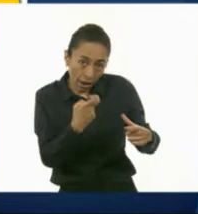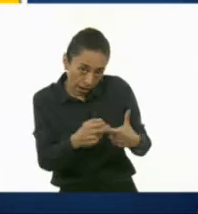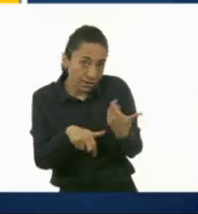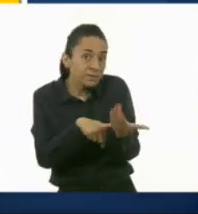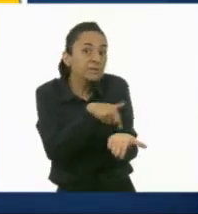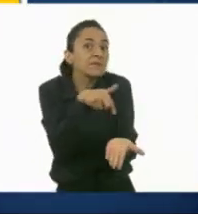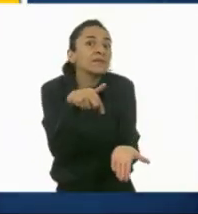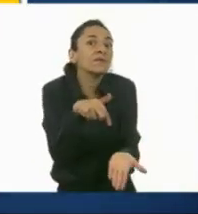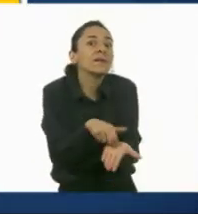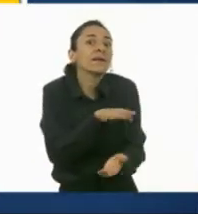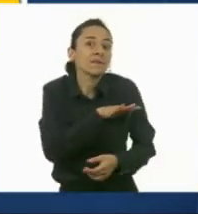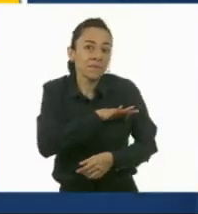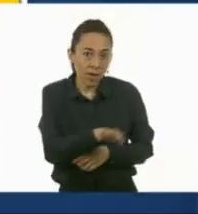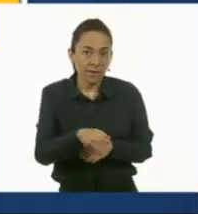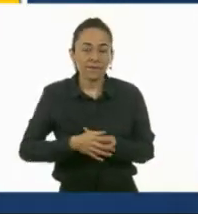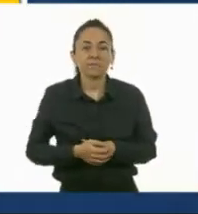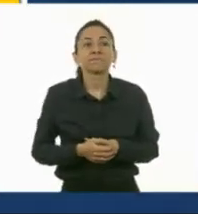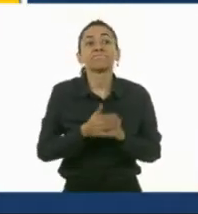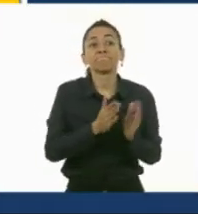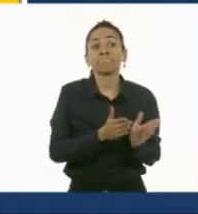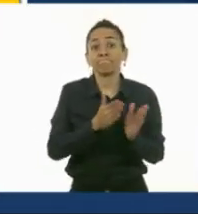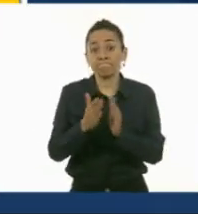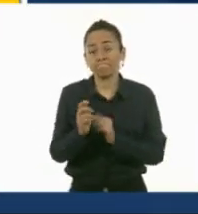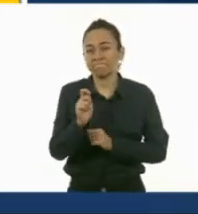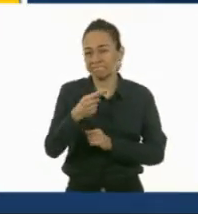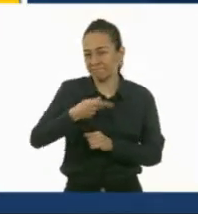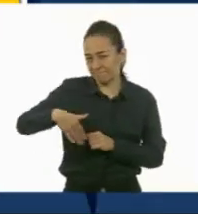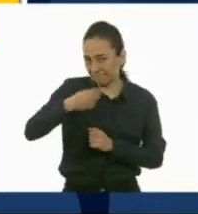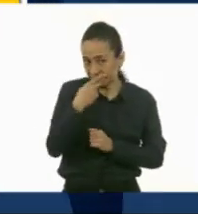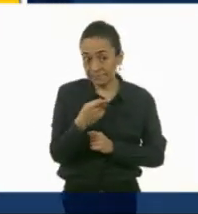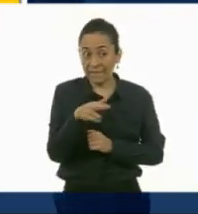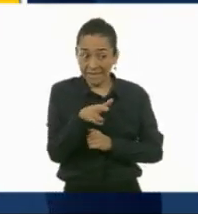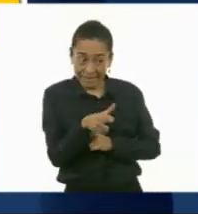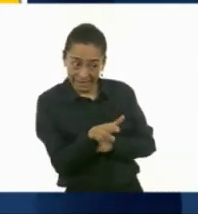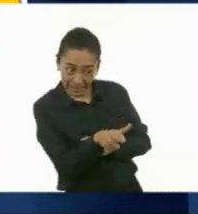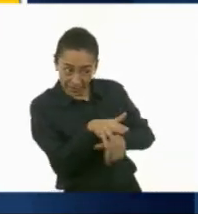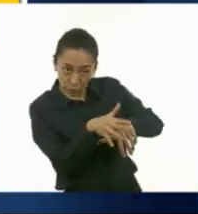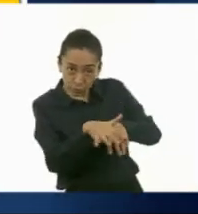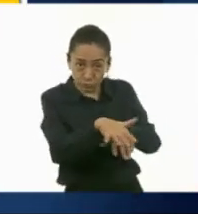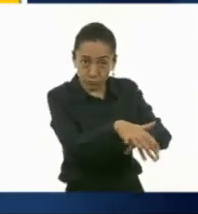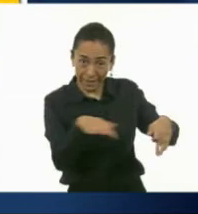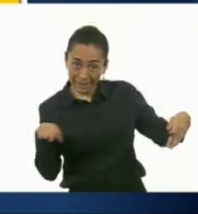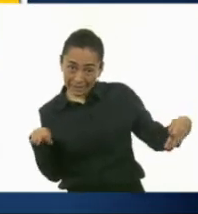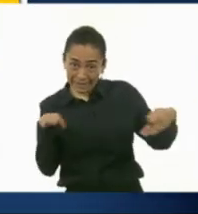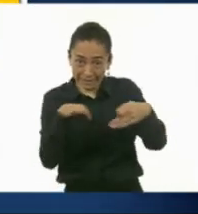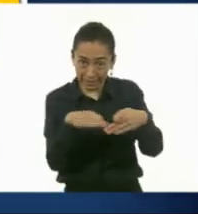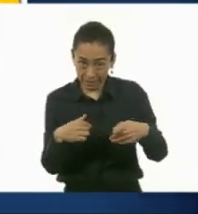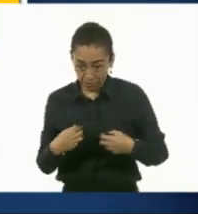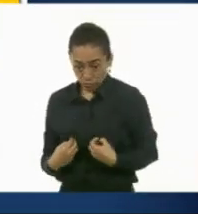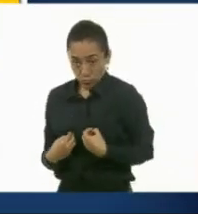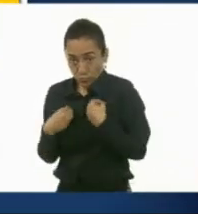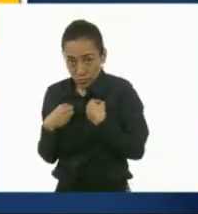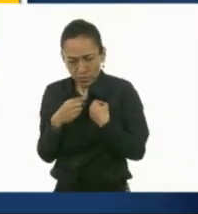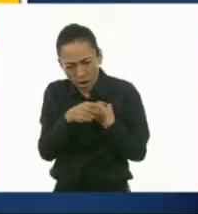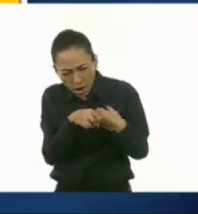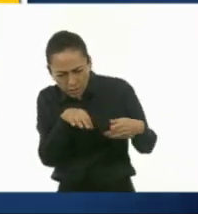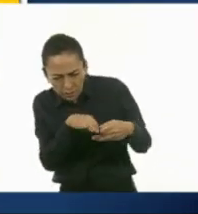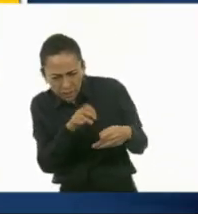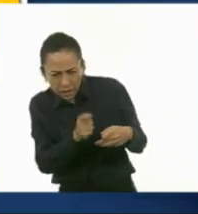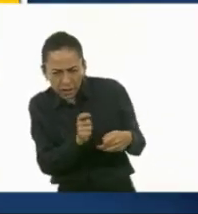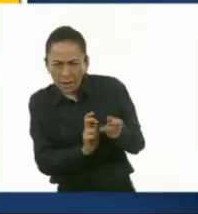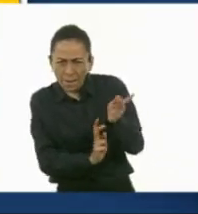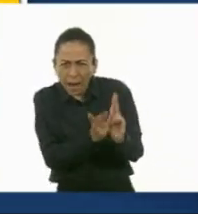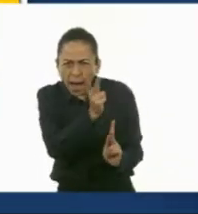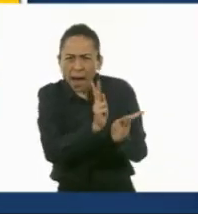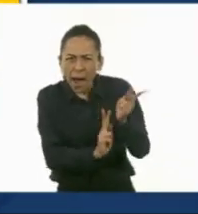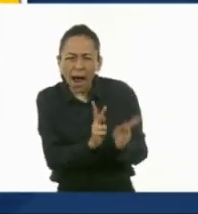había adelantado, si tenemos un río cerca, la vegetación que se dé alrededor de este río será fértil y